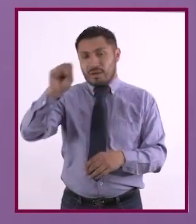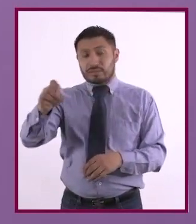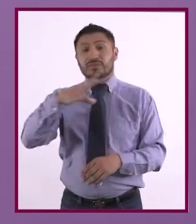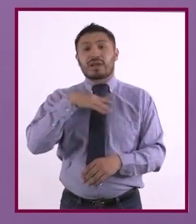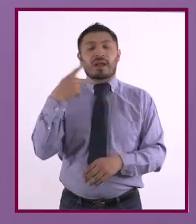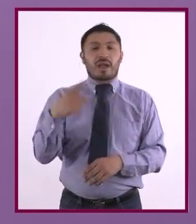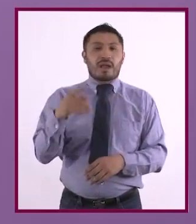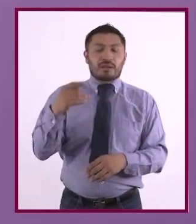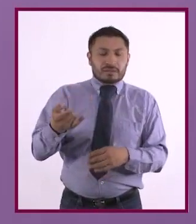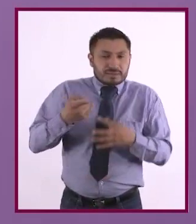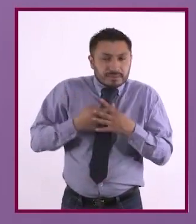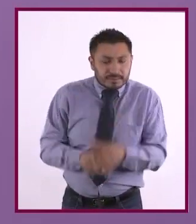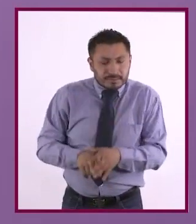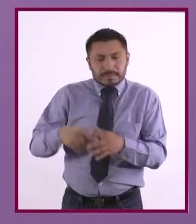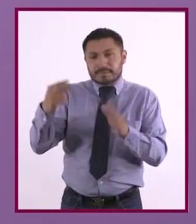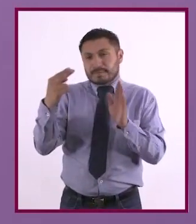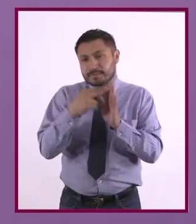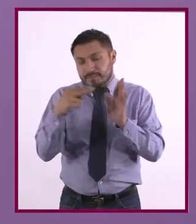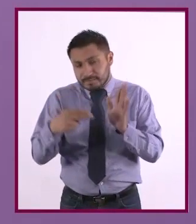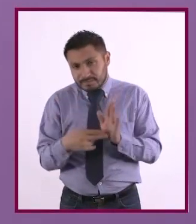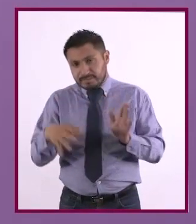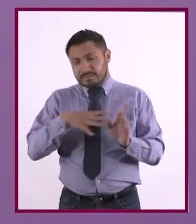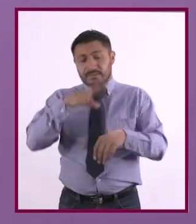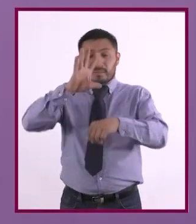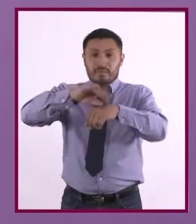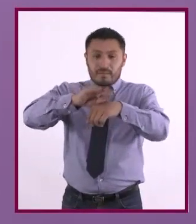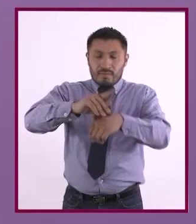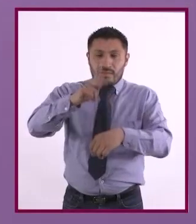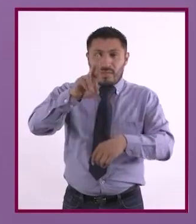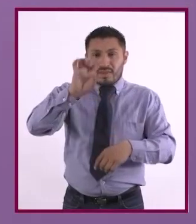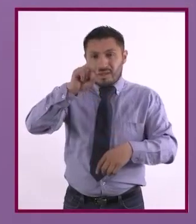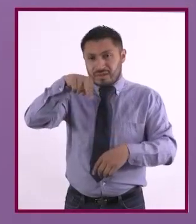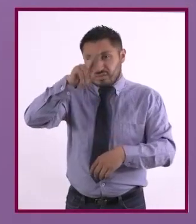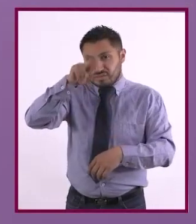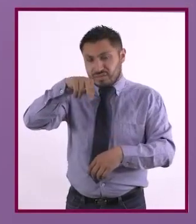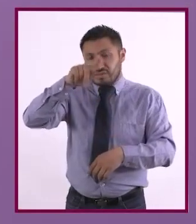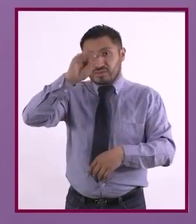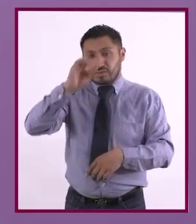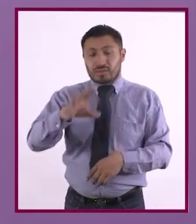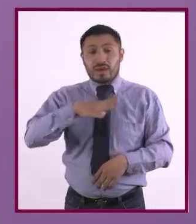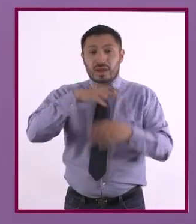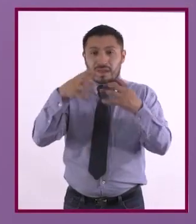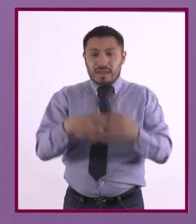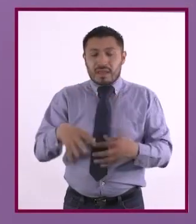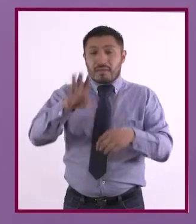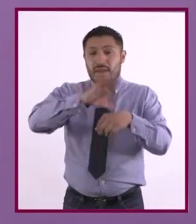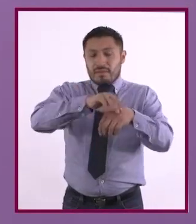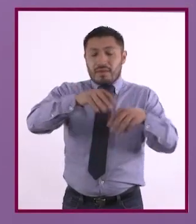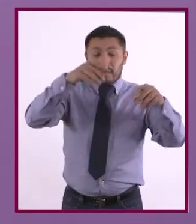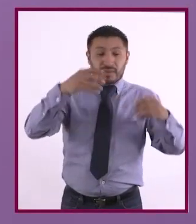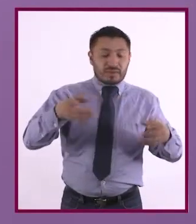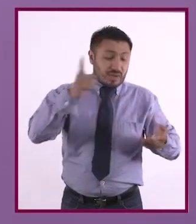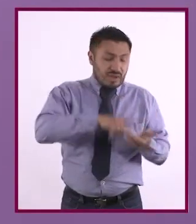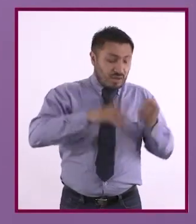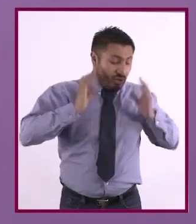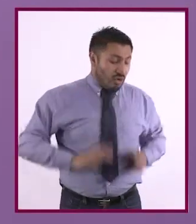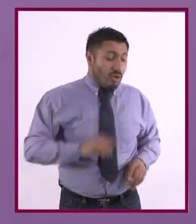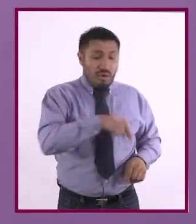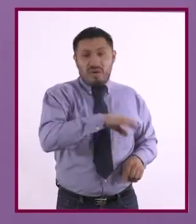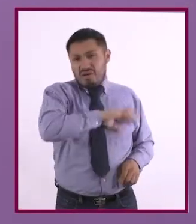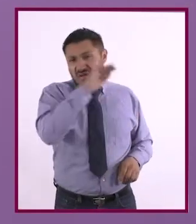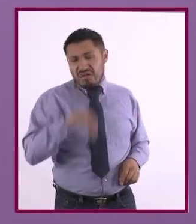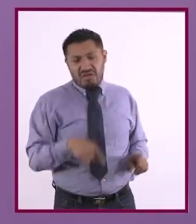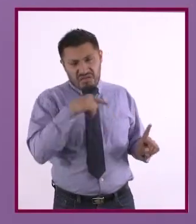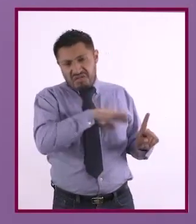en sus principios rectores, el consentimiento presunto se define como el sistema que permite extraer material del cuerpo de una persona